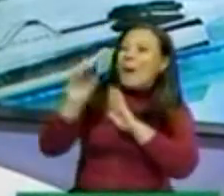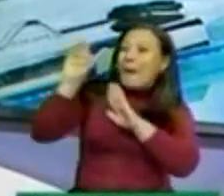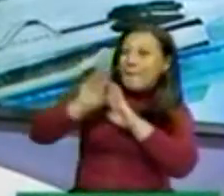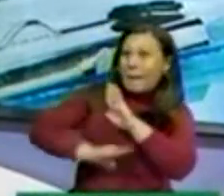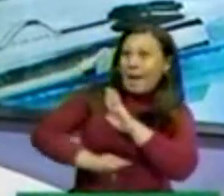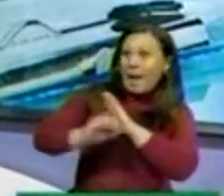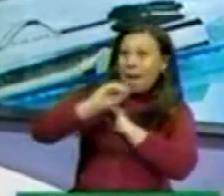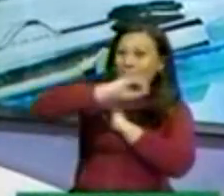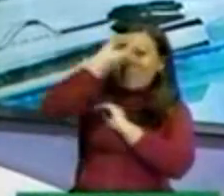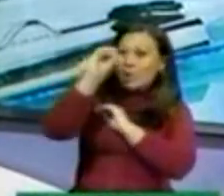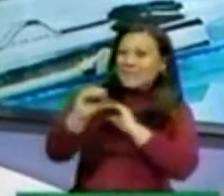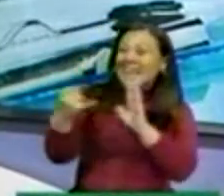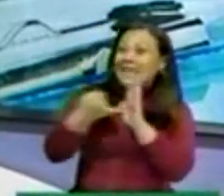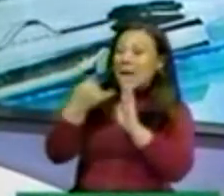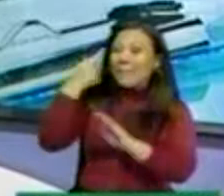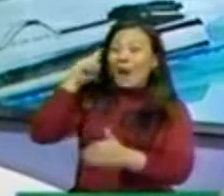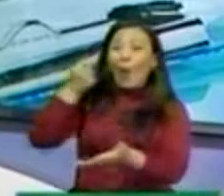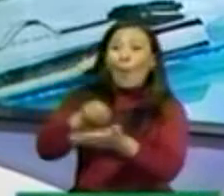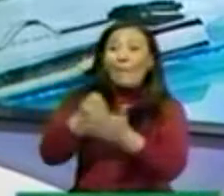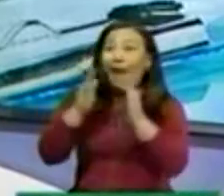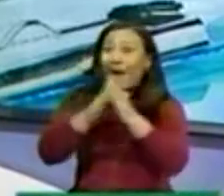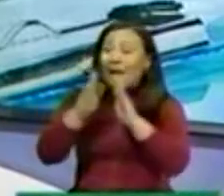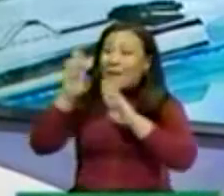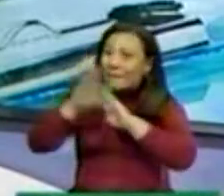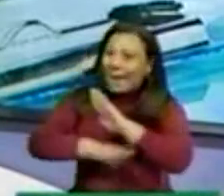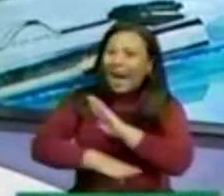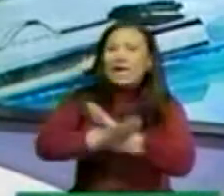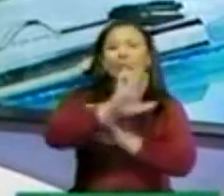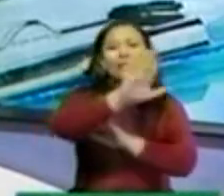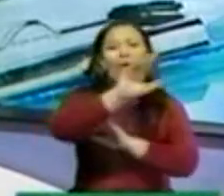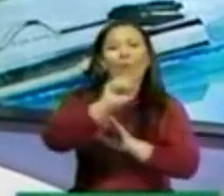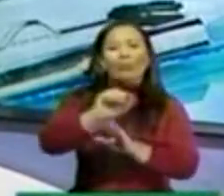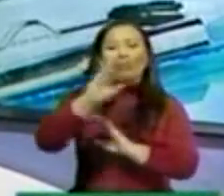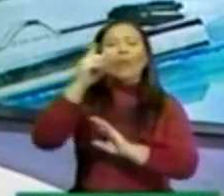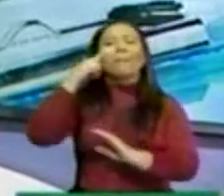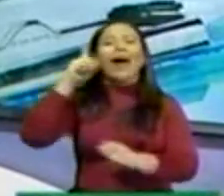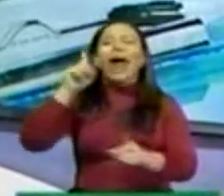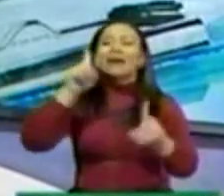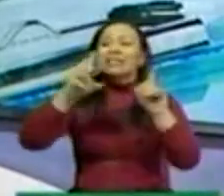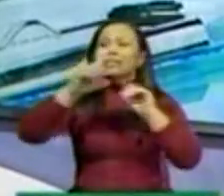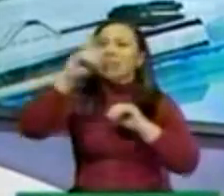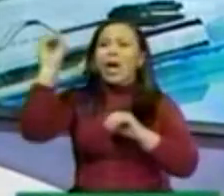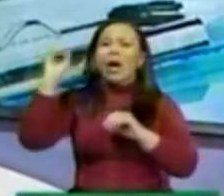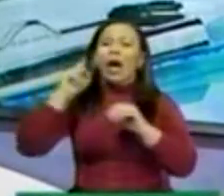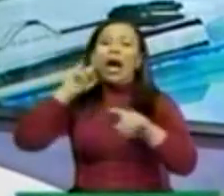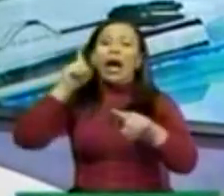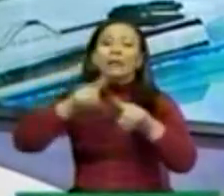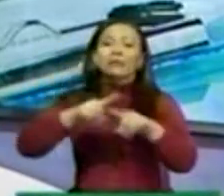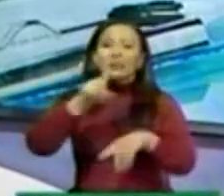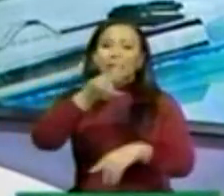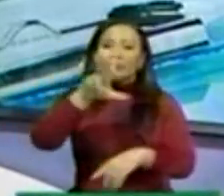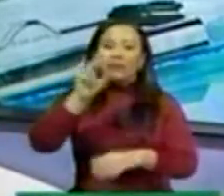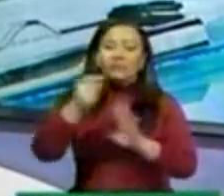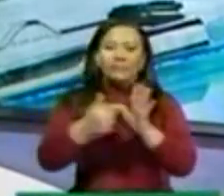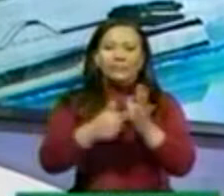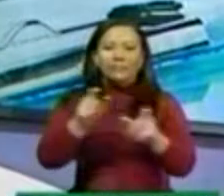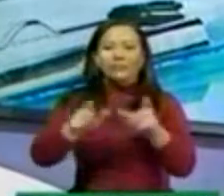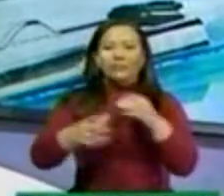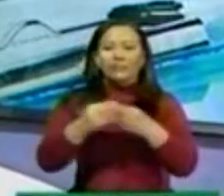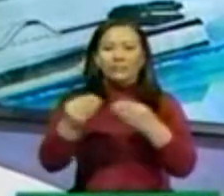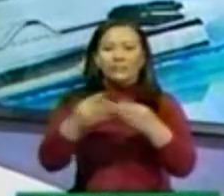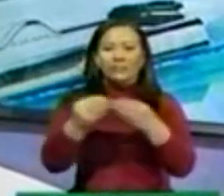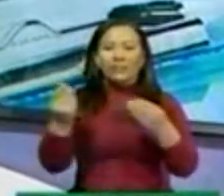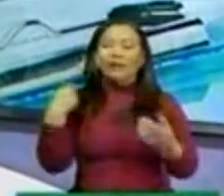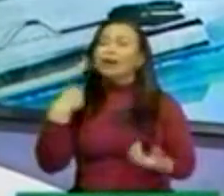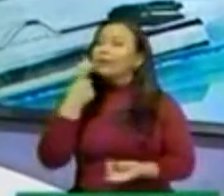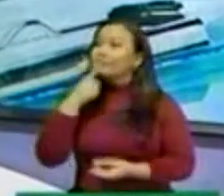interés se redujo a 5.99% para financiar el 100% de casas de hasta $130,000. Según el gerente